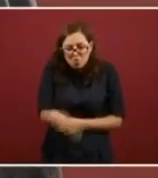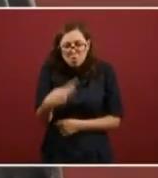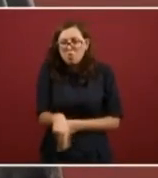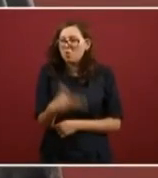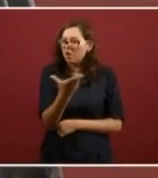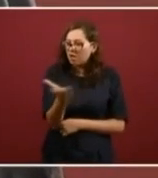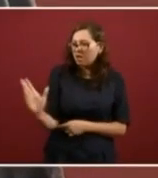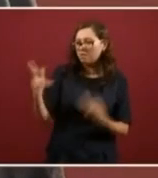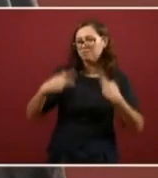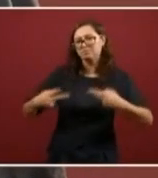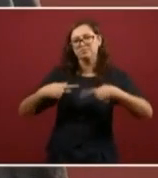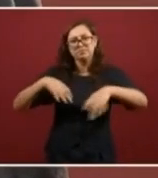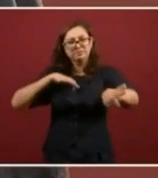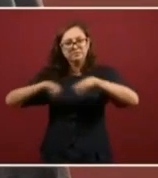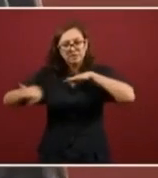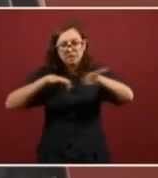nacional,